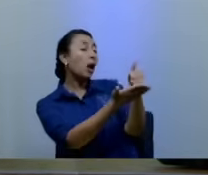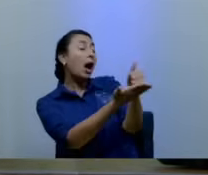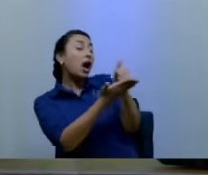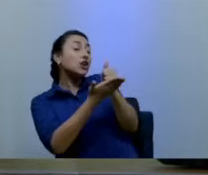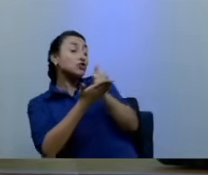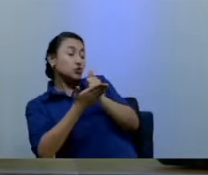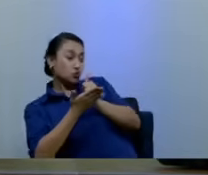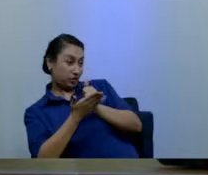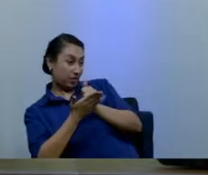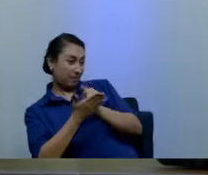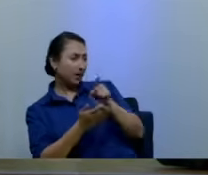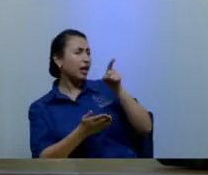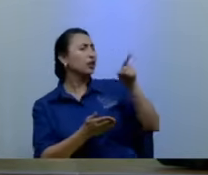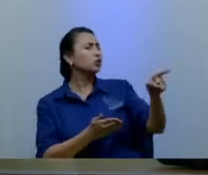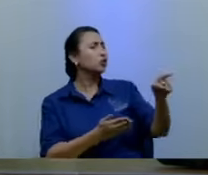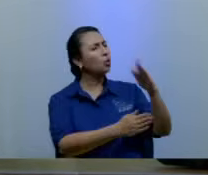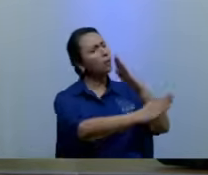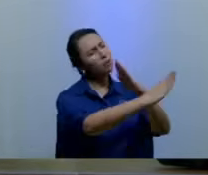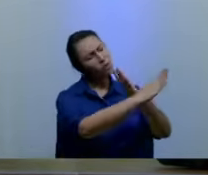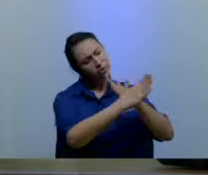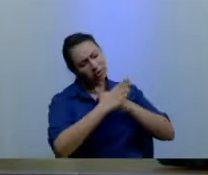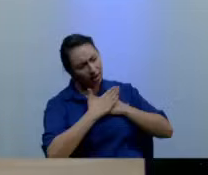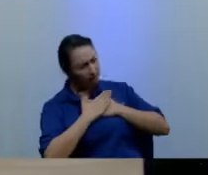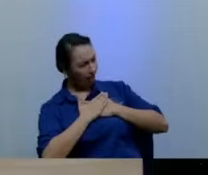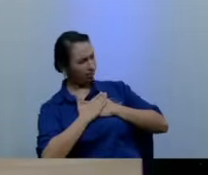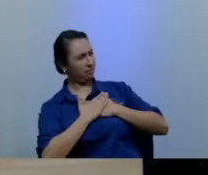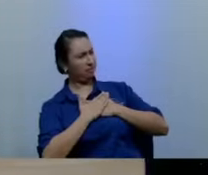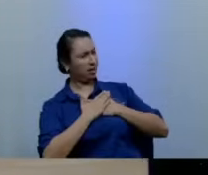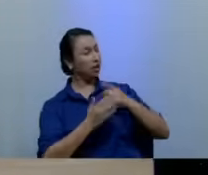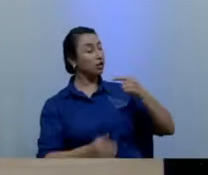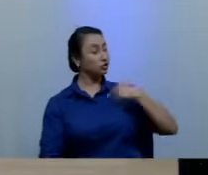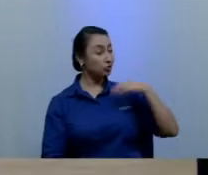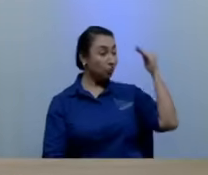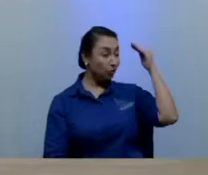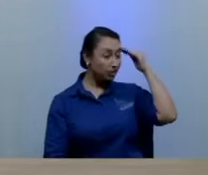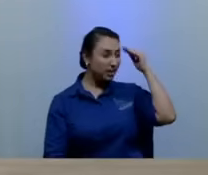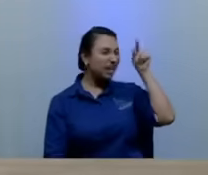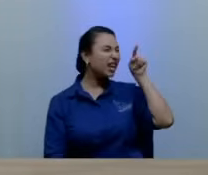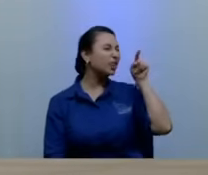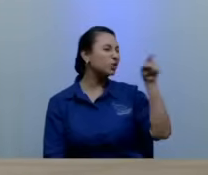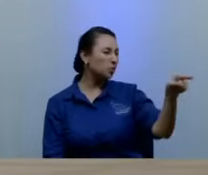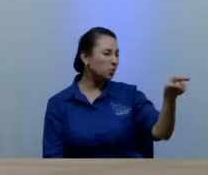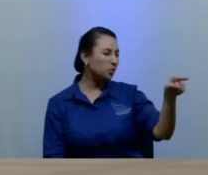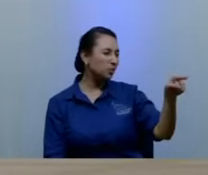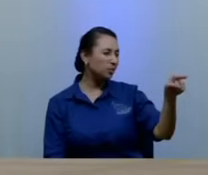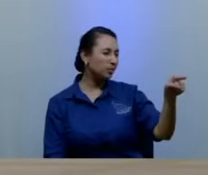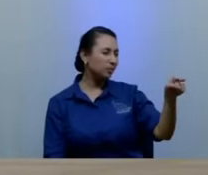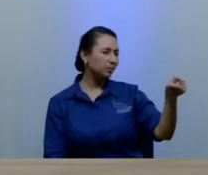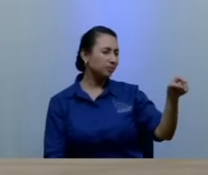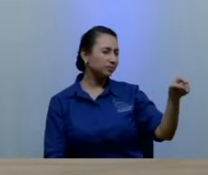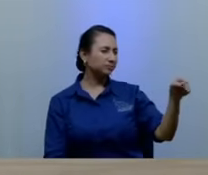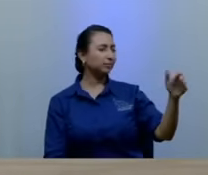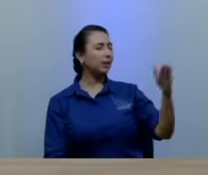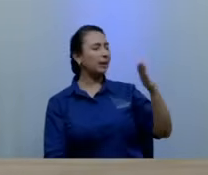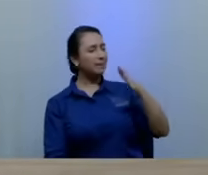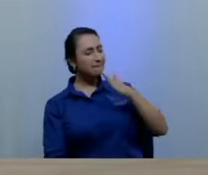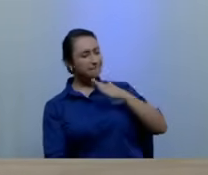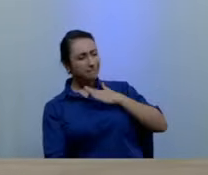que me saquen de este problema en el que estoy. Y entonces le dice: extiende tu manto sobre tu